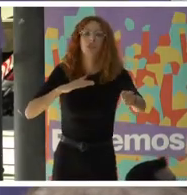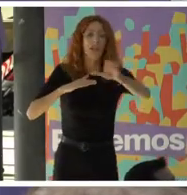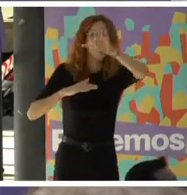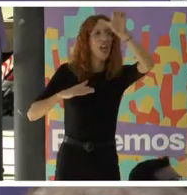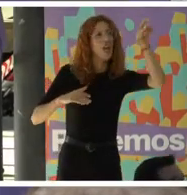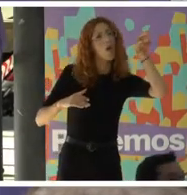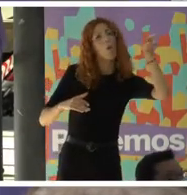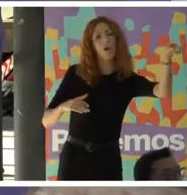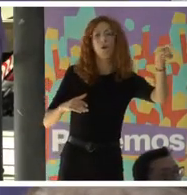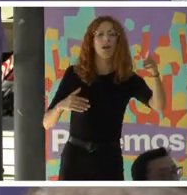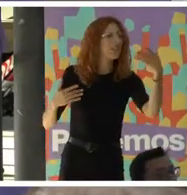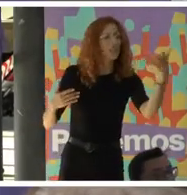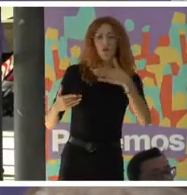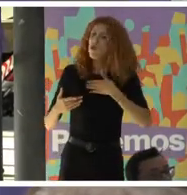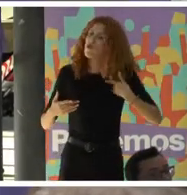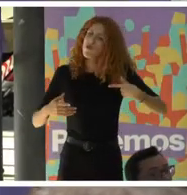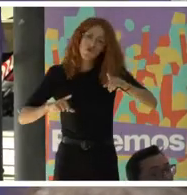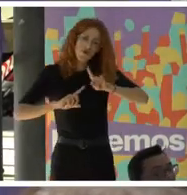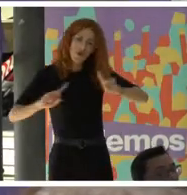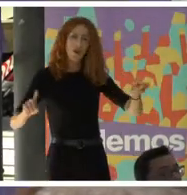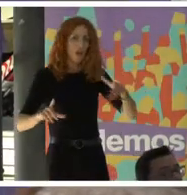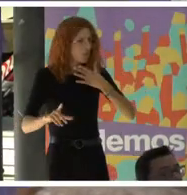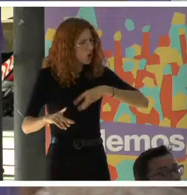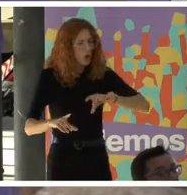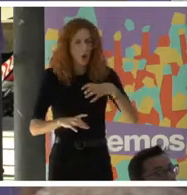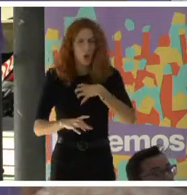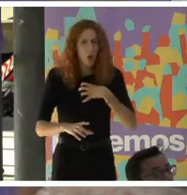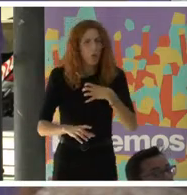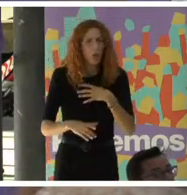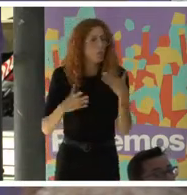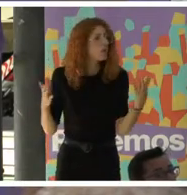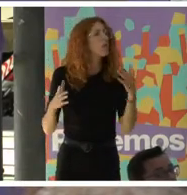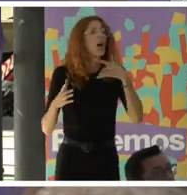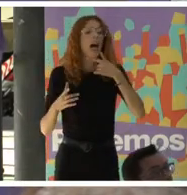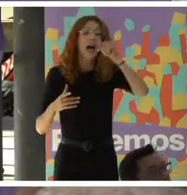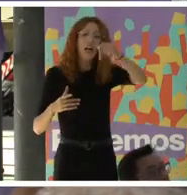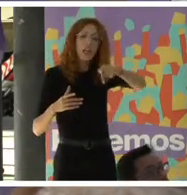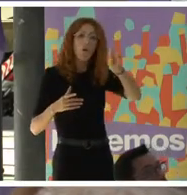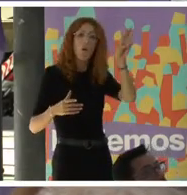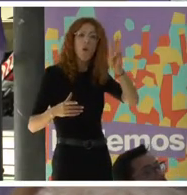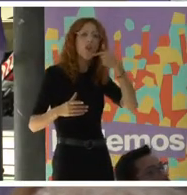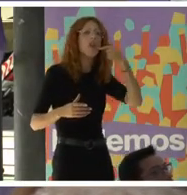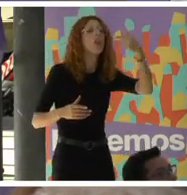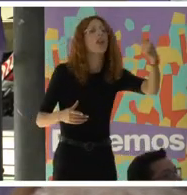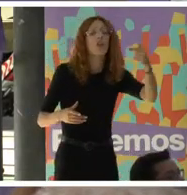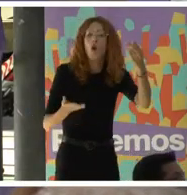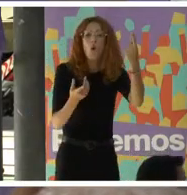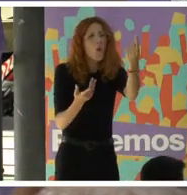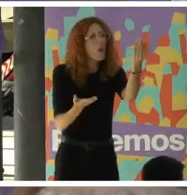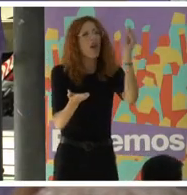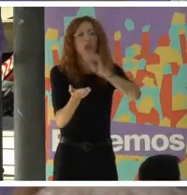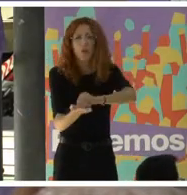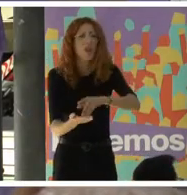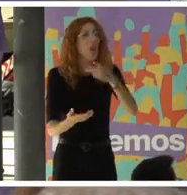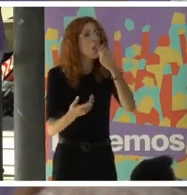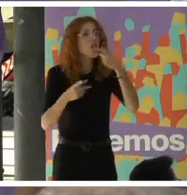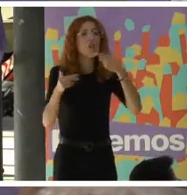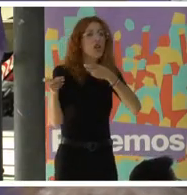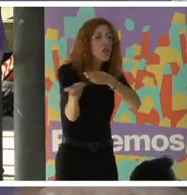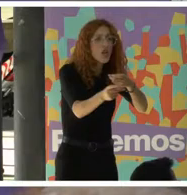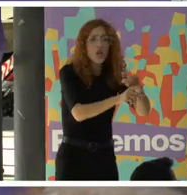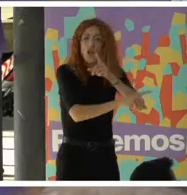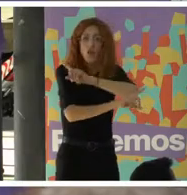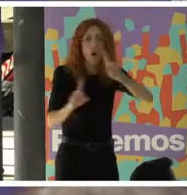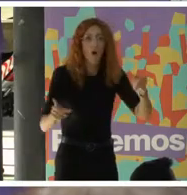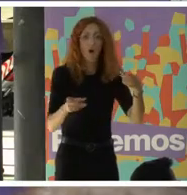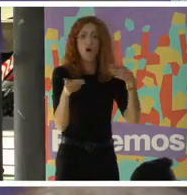Europea. Y eso no lo podemos permitir. Así que desde aquí, a la señora von der Leyen, una y otra vez, no a la guerra, no a la